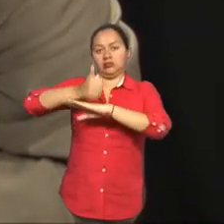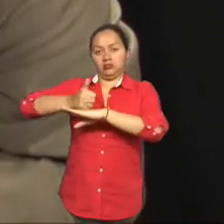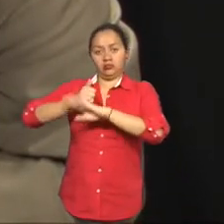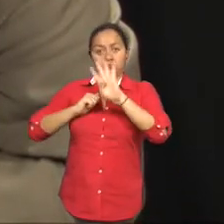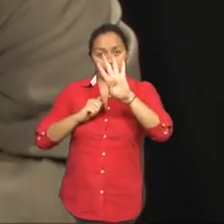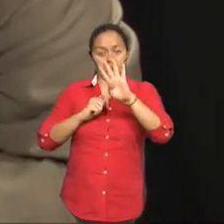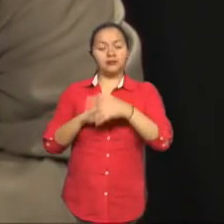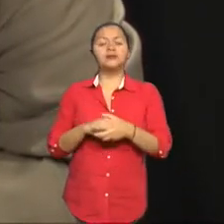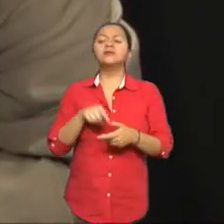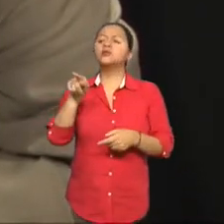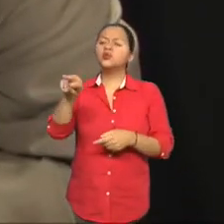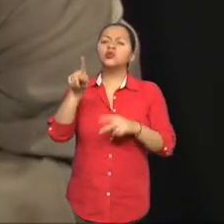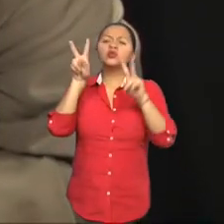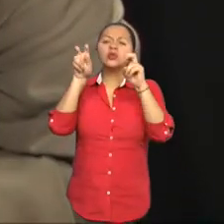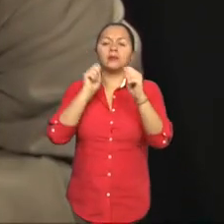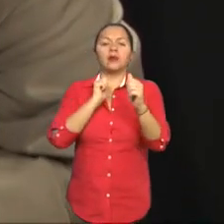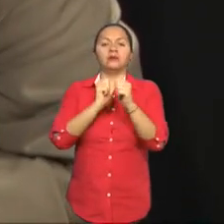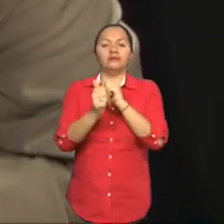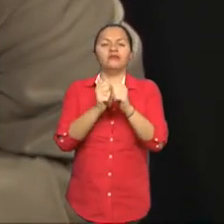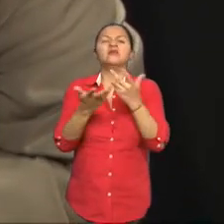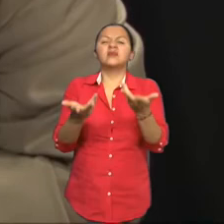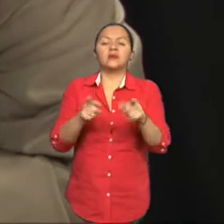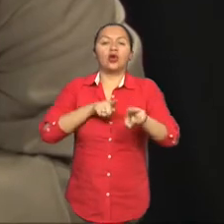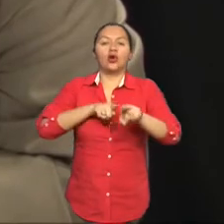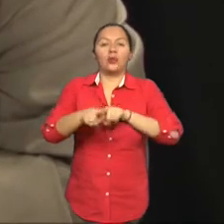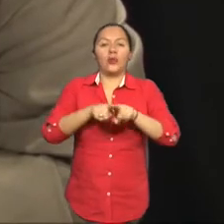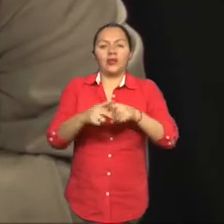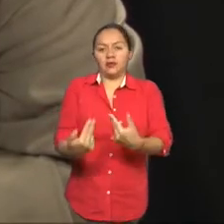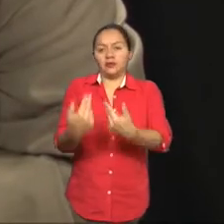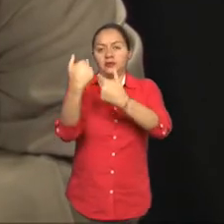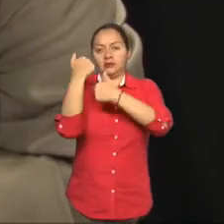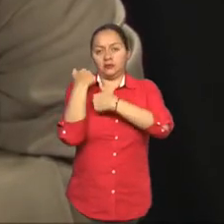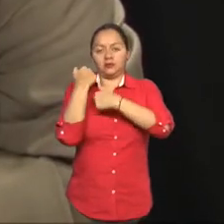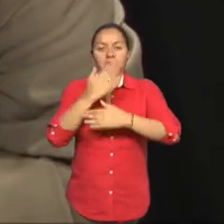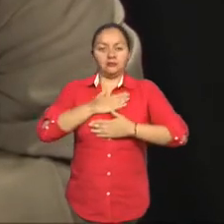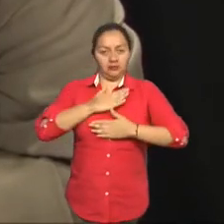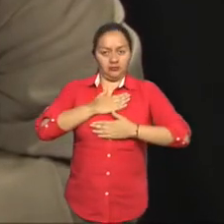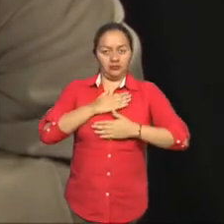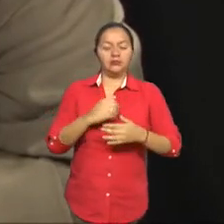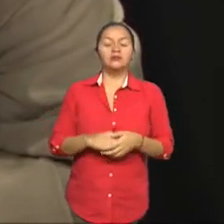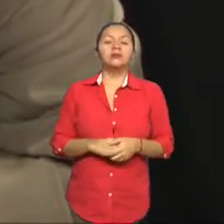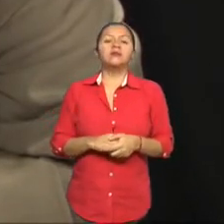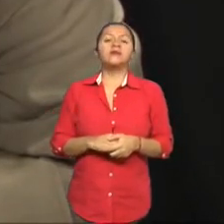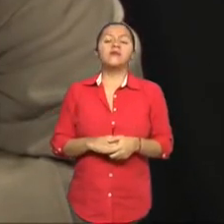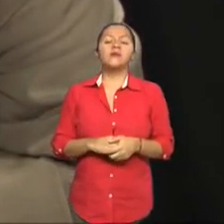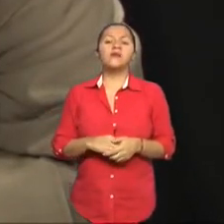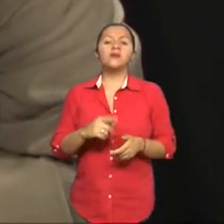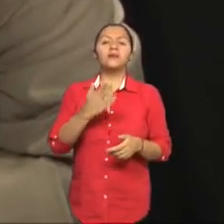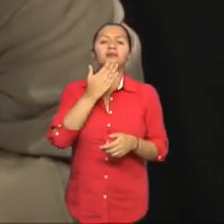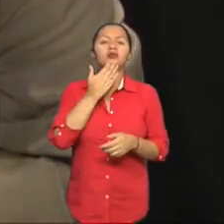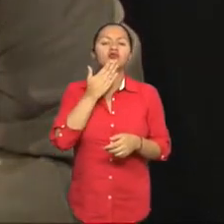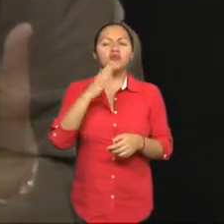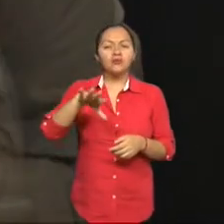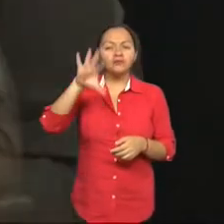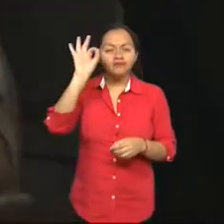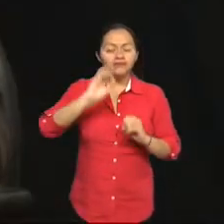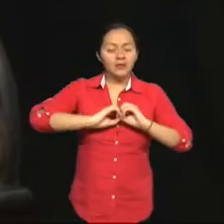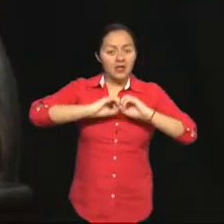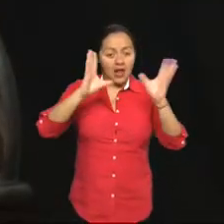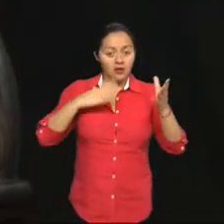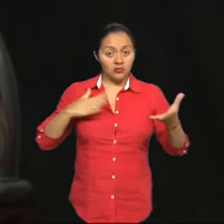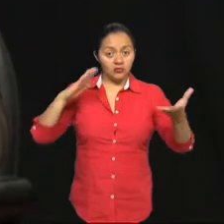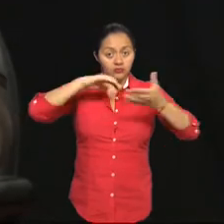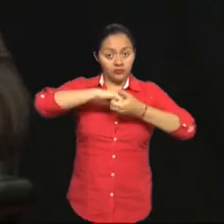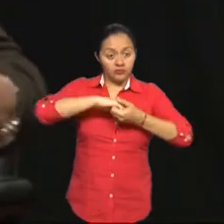parte competitiva. Exacto, el Comité Paralímpico le corresponde la competitividad. ¿Cómo hacen ustedes precisamente ya para identificar en este vínculo con